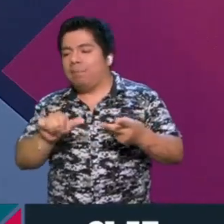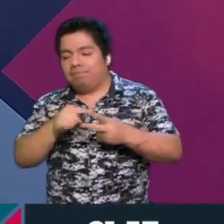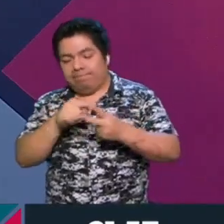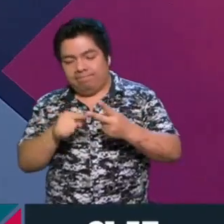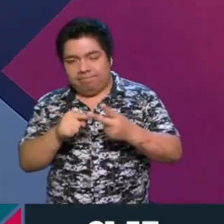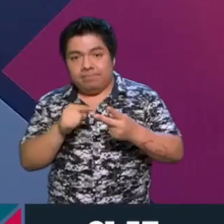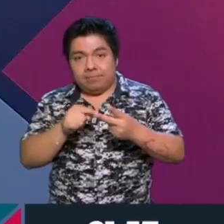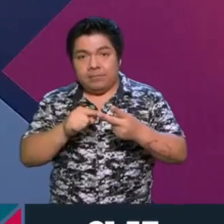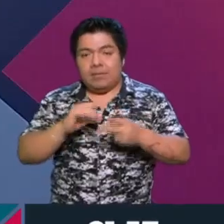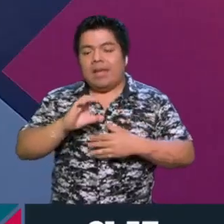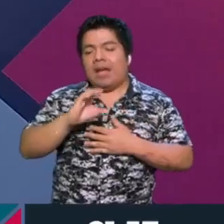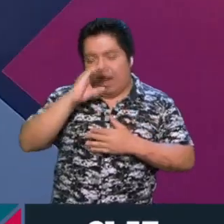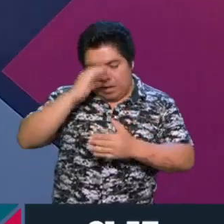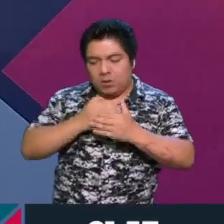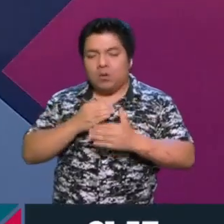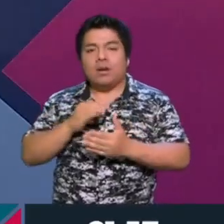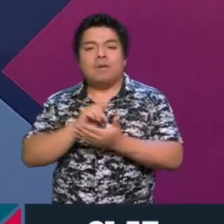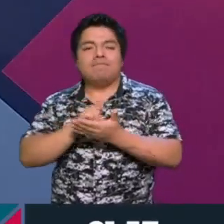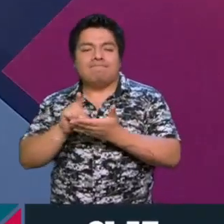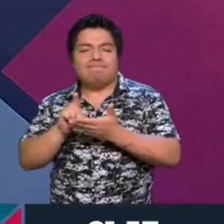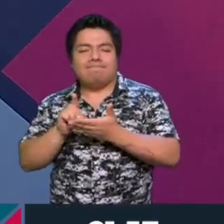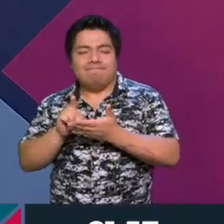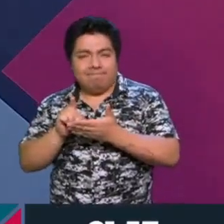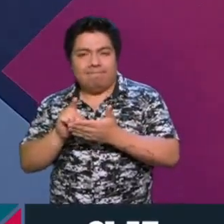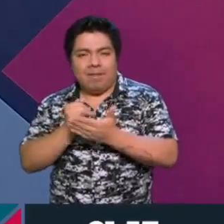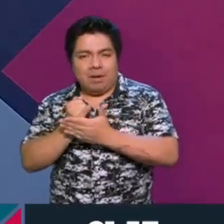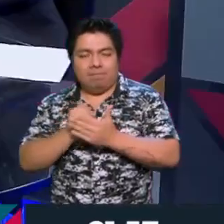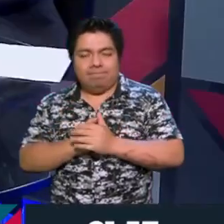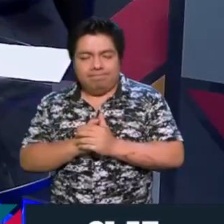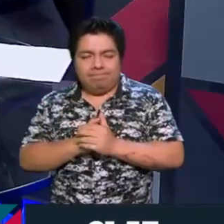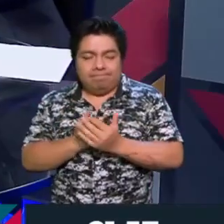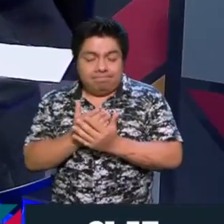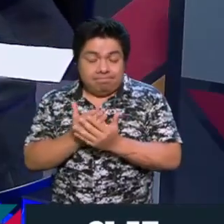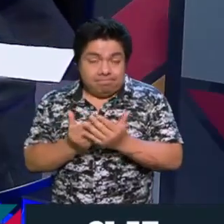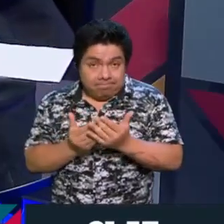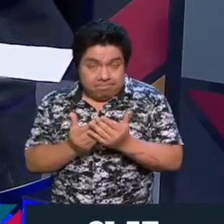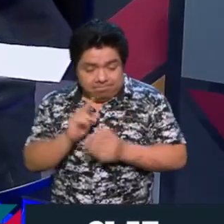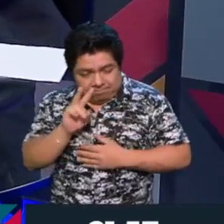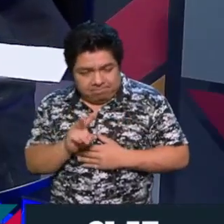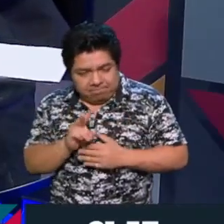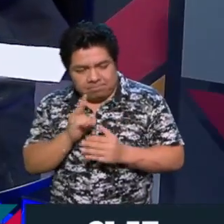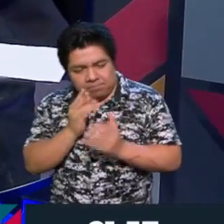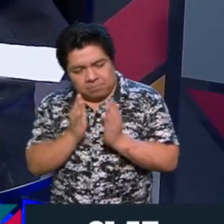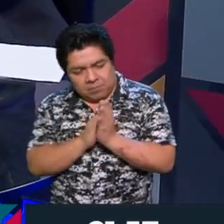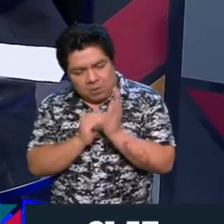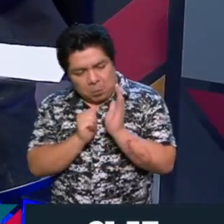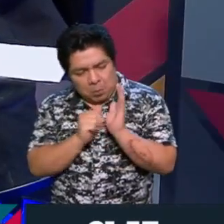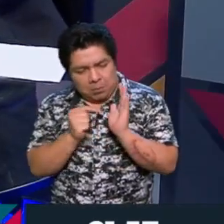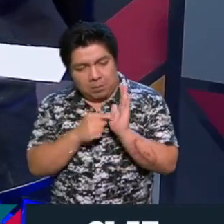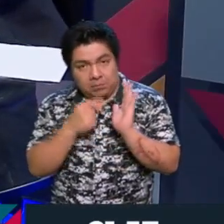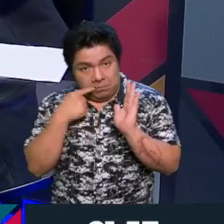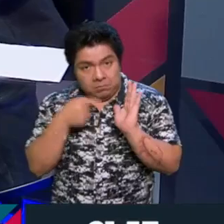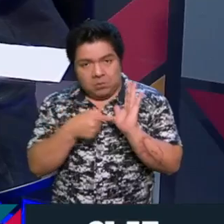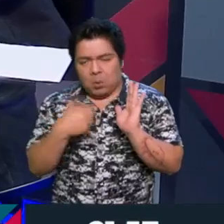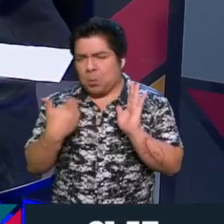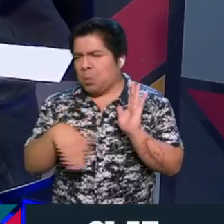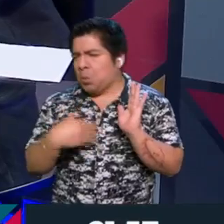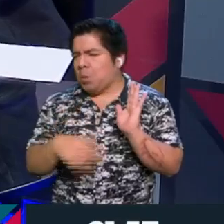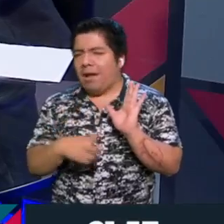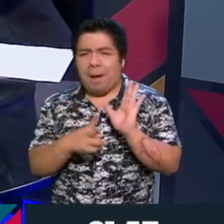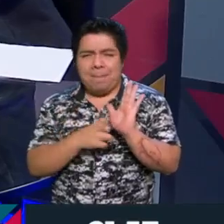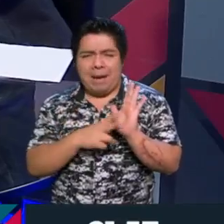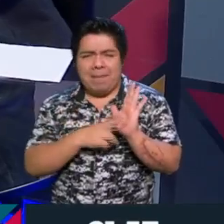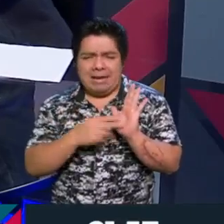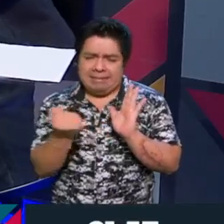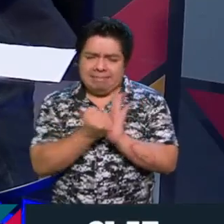de Católicas por el Derecho a Decidir. Entonces es realmente un documento, a mí me parece muy valioso y sobre todo